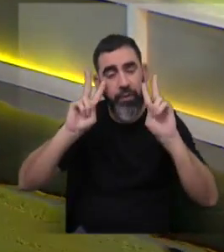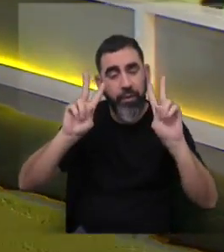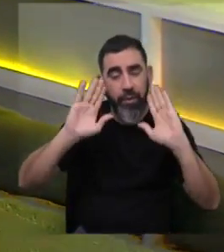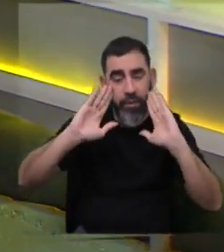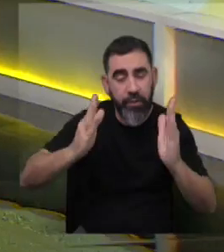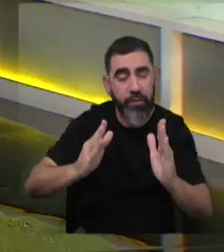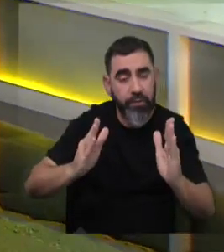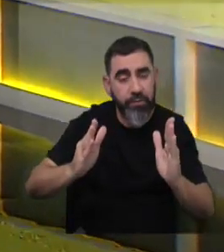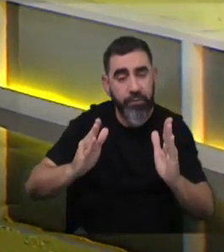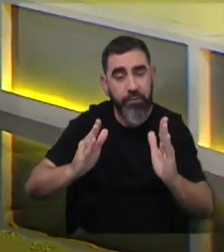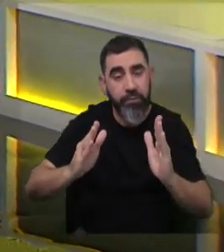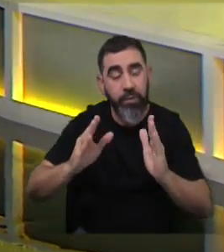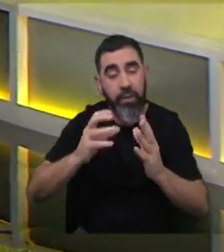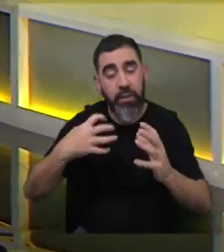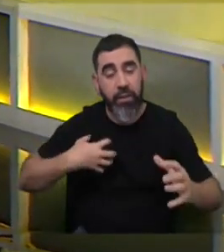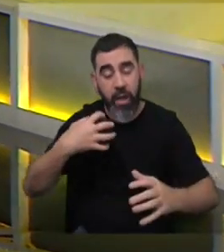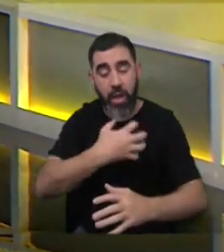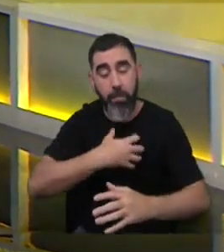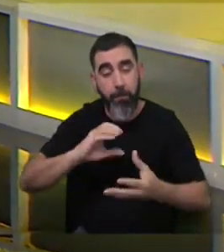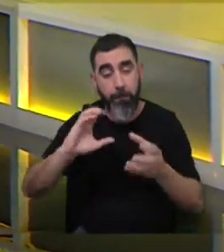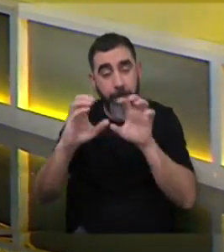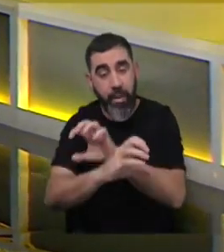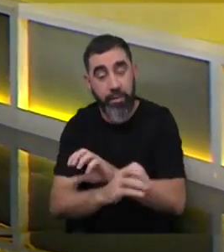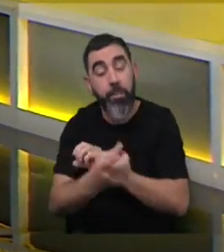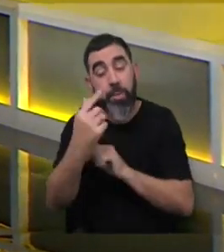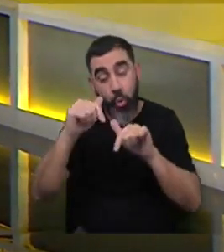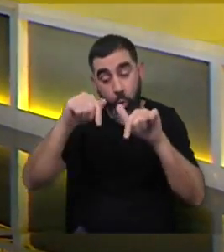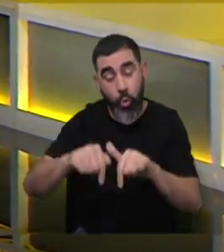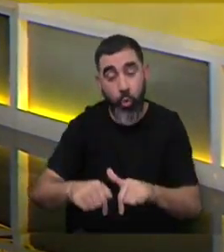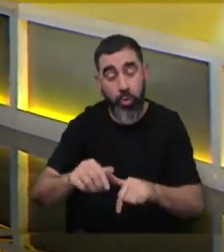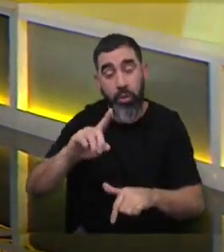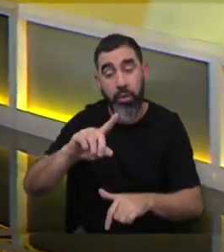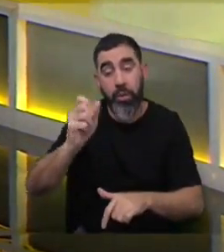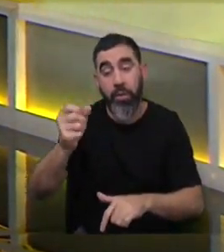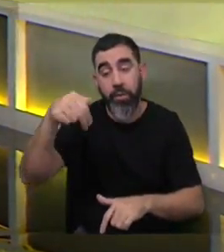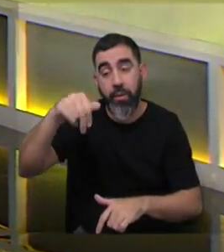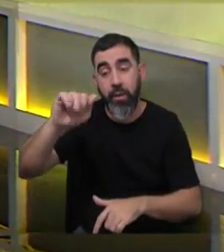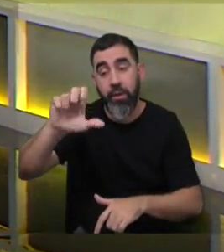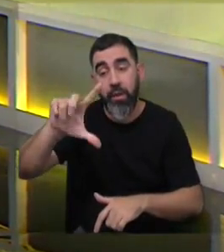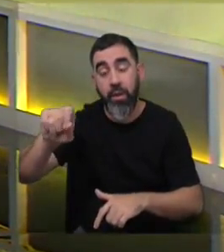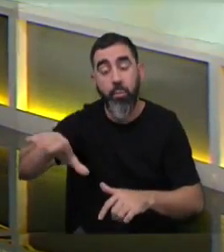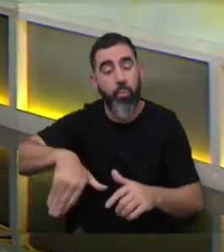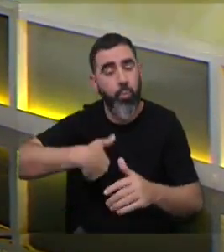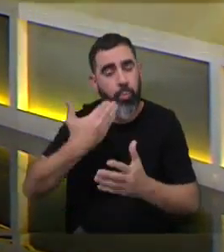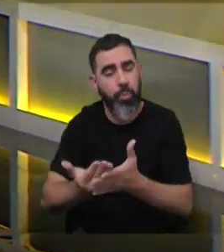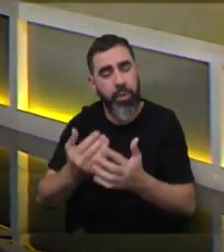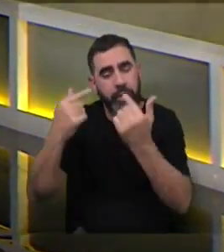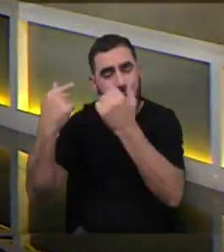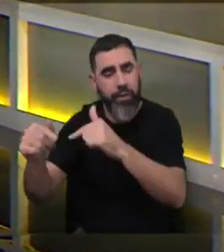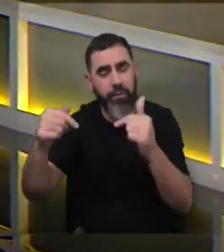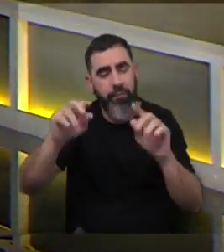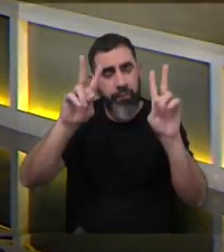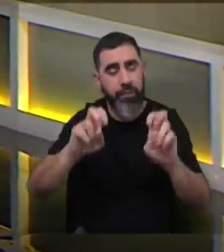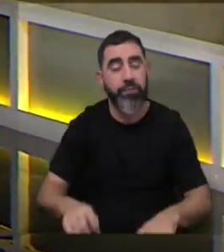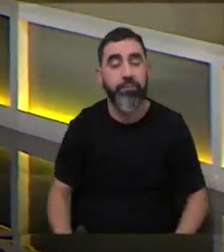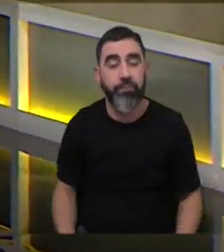temas vinculados a trasplantes de órganos. Pero sin embargo, hoy Daniela Hirschfeld nos propone otro abordaje sobre este tema y